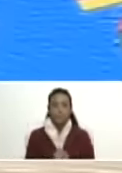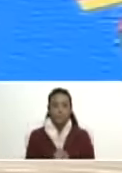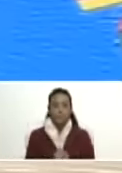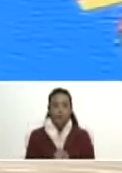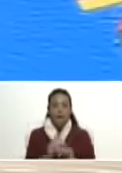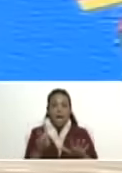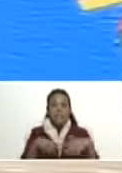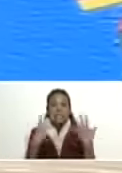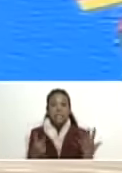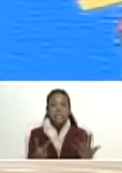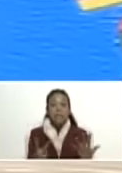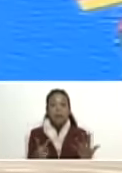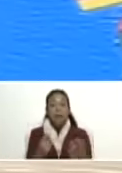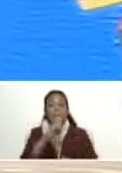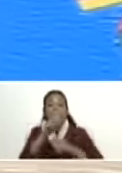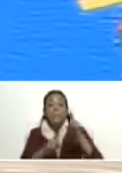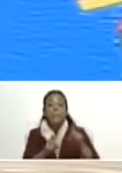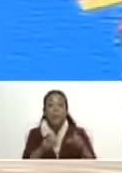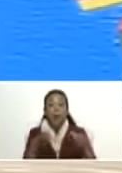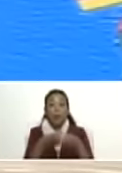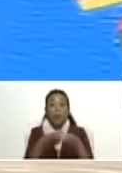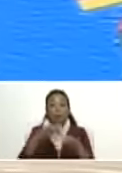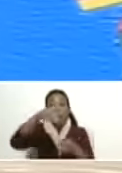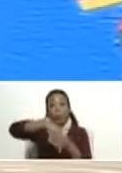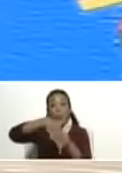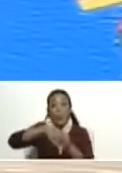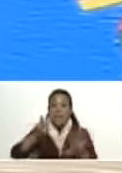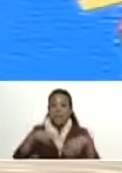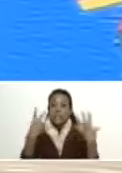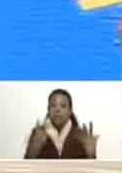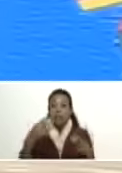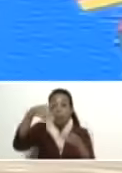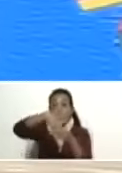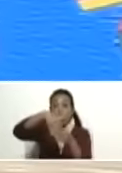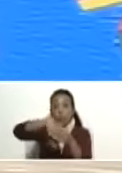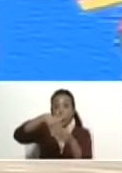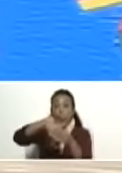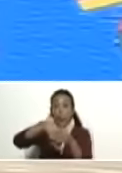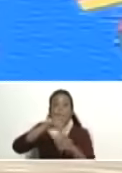7 referéndum con este. 7 es un número bueno,